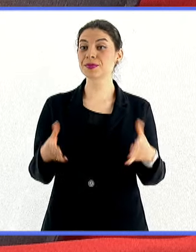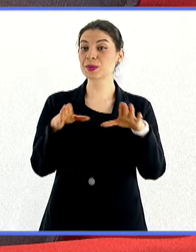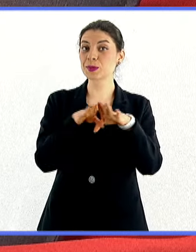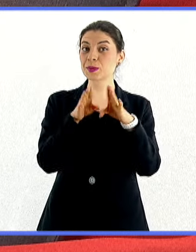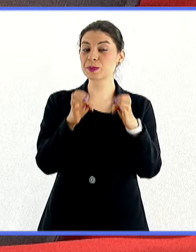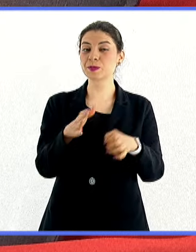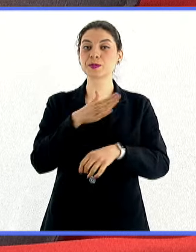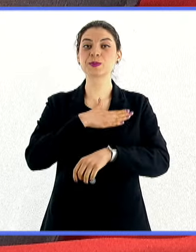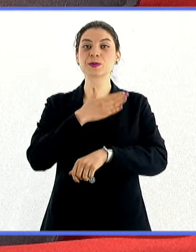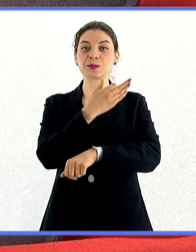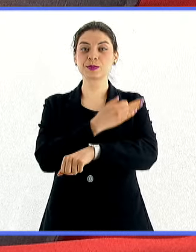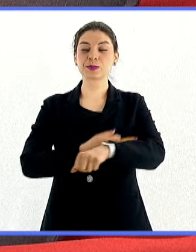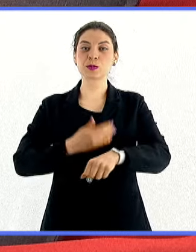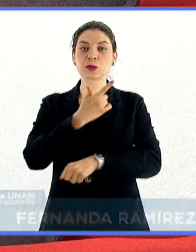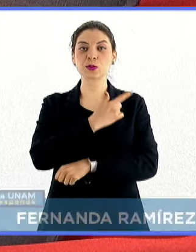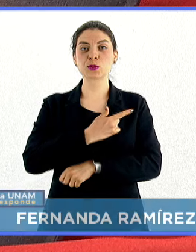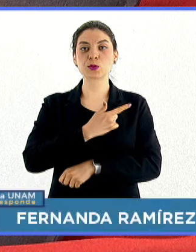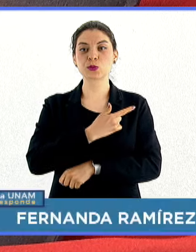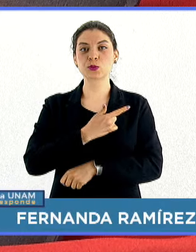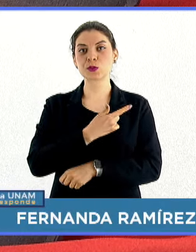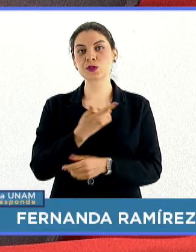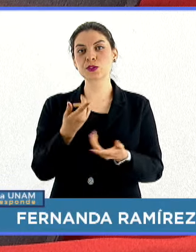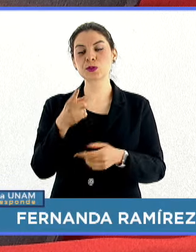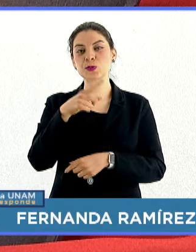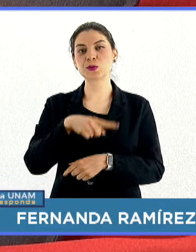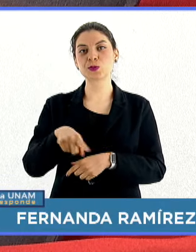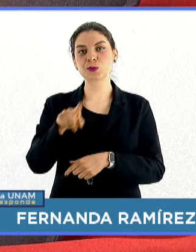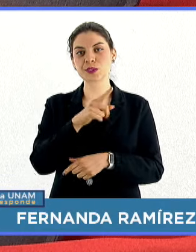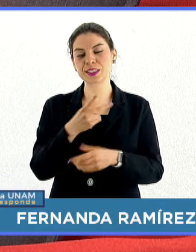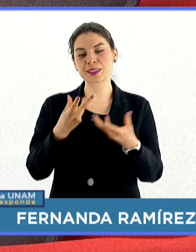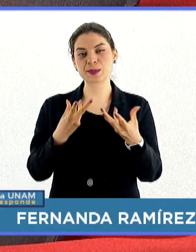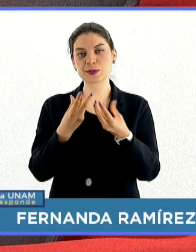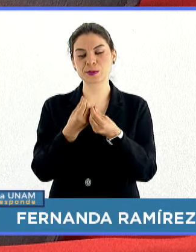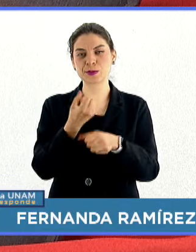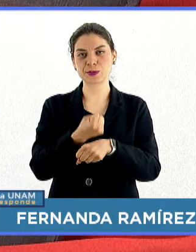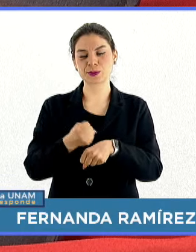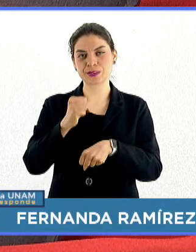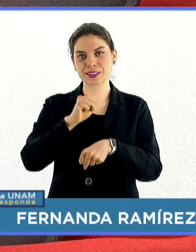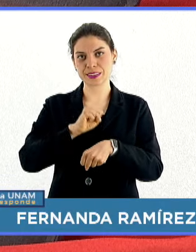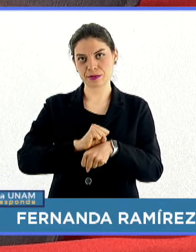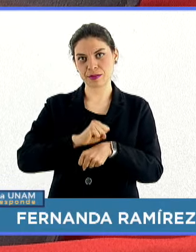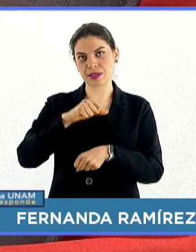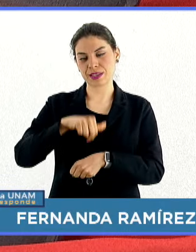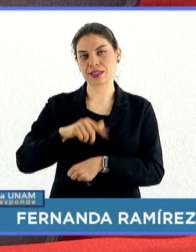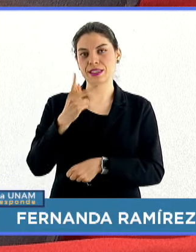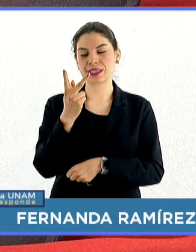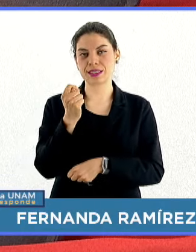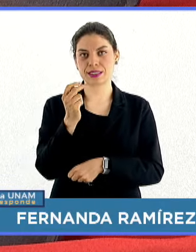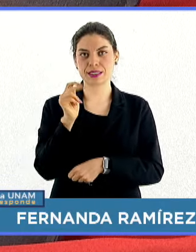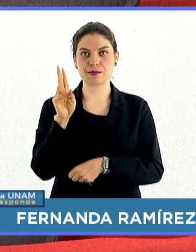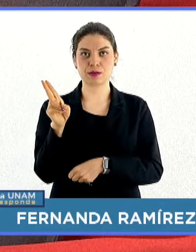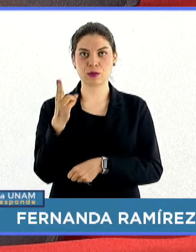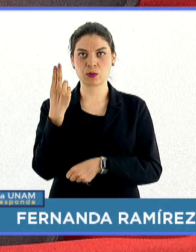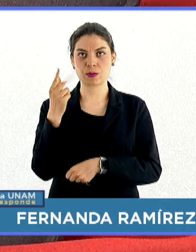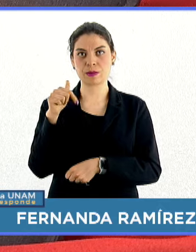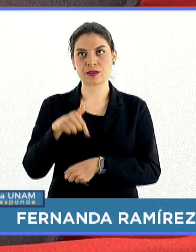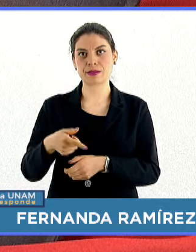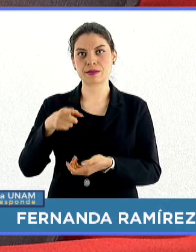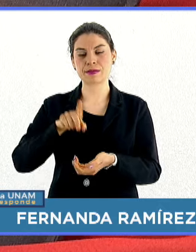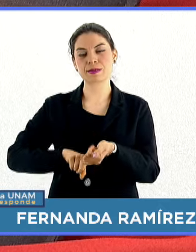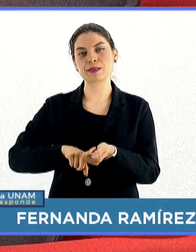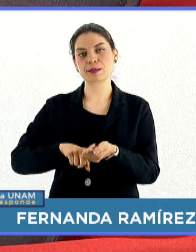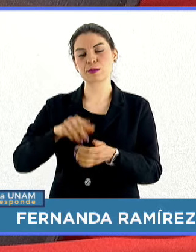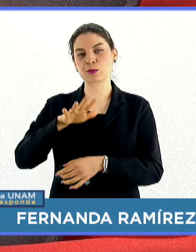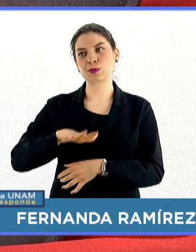¿Cómo están? Muy buenas tardes. Qué gusto que terminen con nosotros una semana más en este espacio informativo de TV UNAM. Y desde nuestras instalaciones aquí en